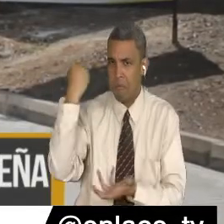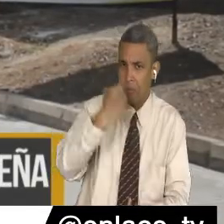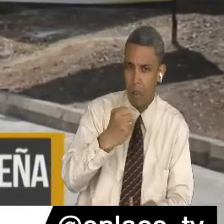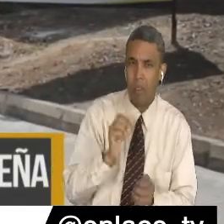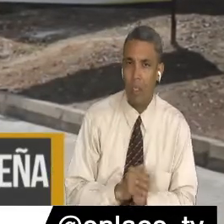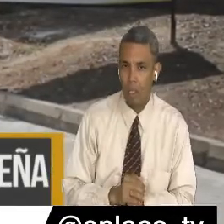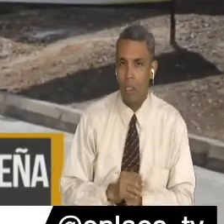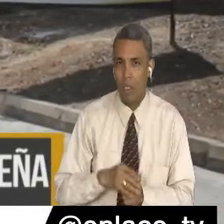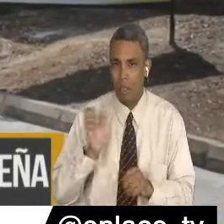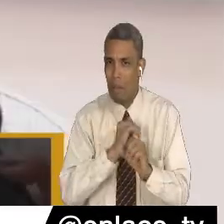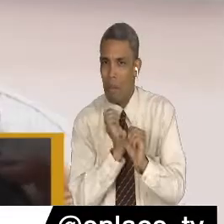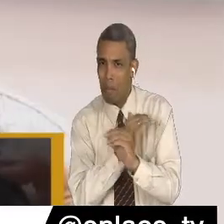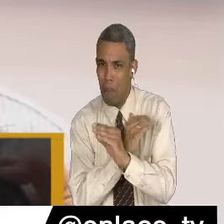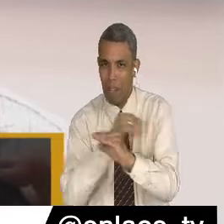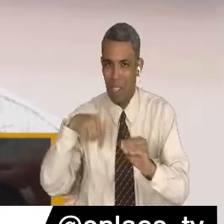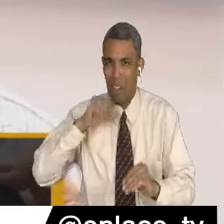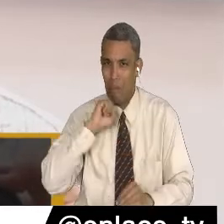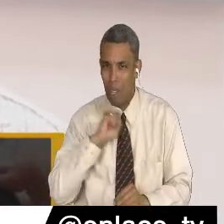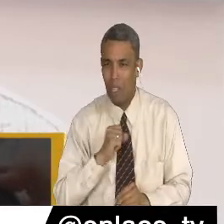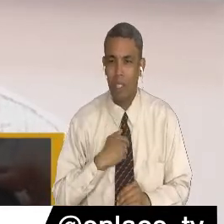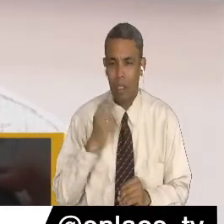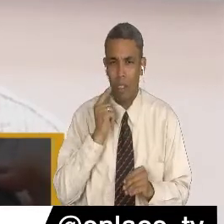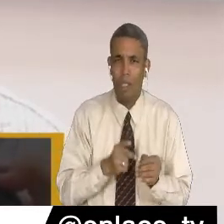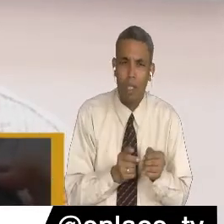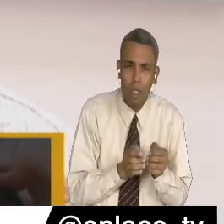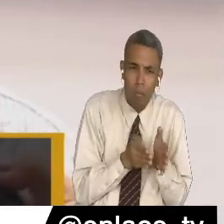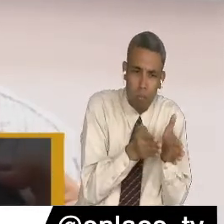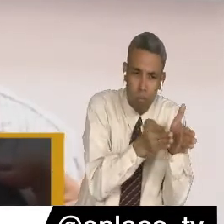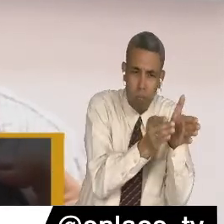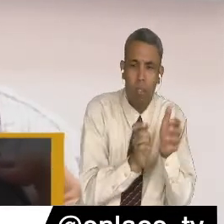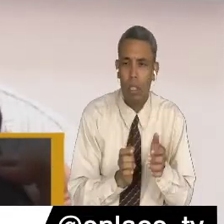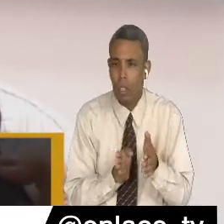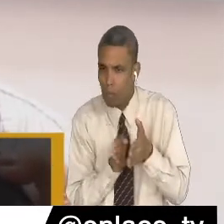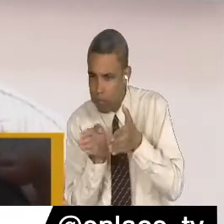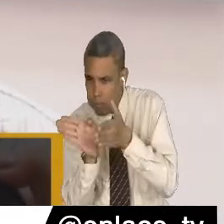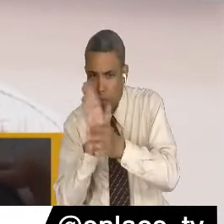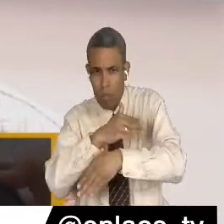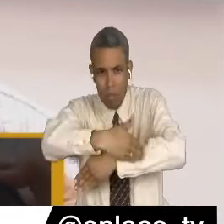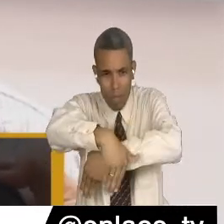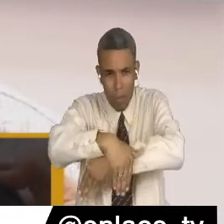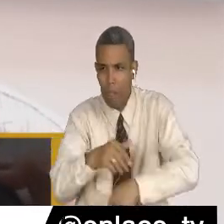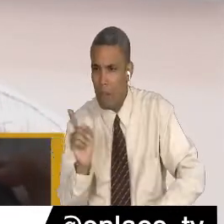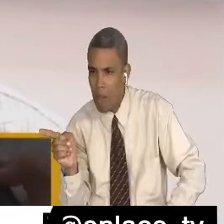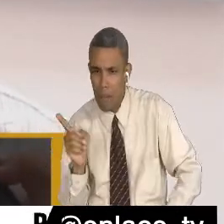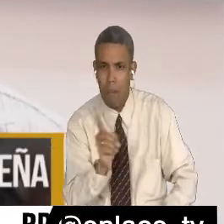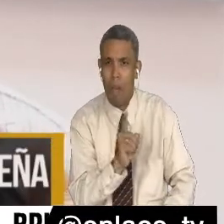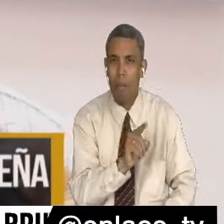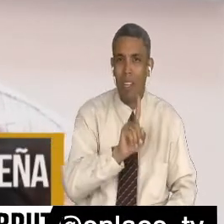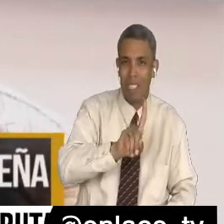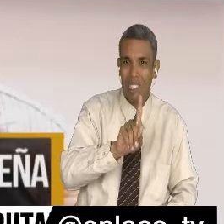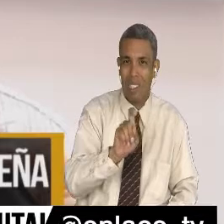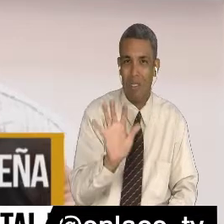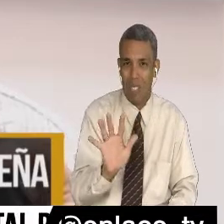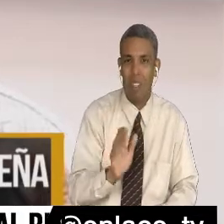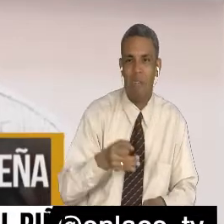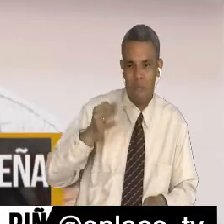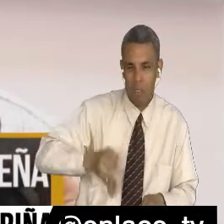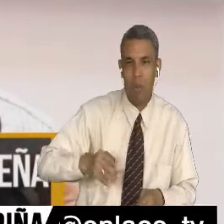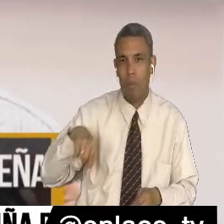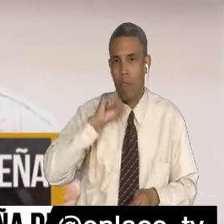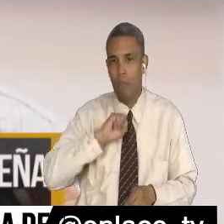área urbana del municipio. Ya tenemos una programación, aunque no es definida, pero estamos pensando empezar en el barrio